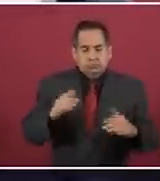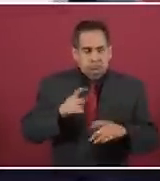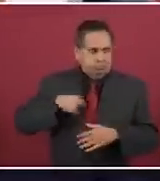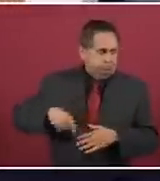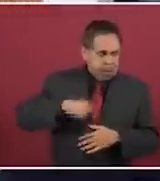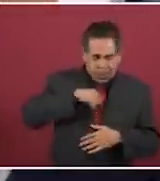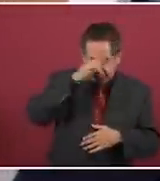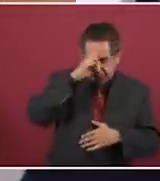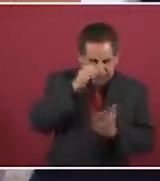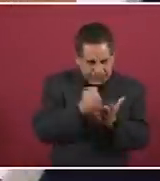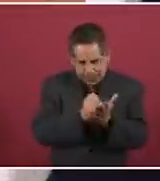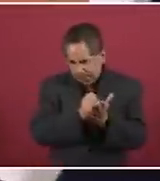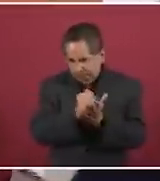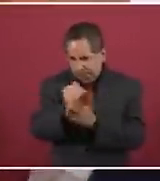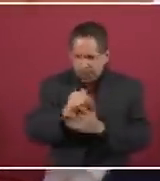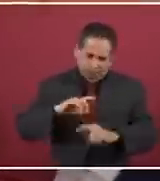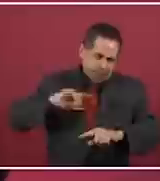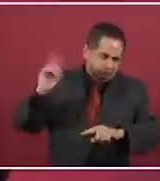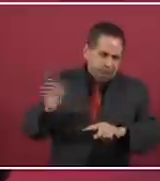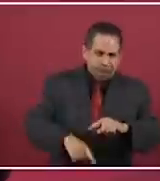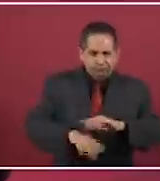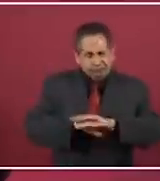decidimos que no deben de haber,